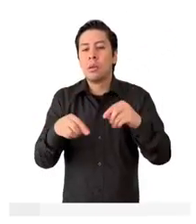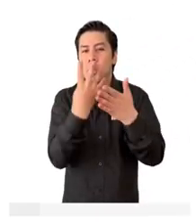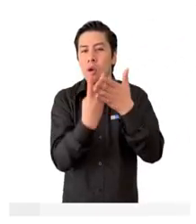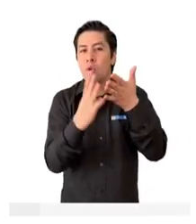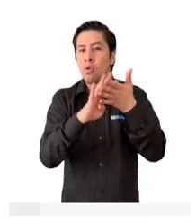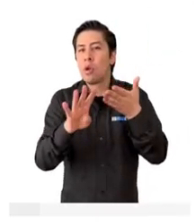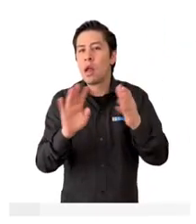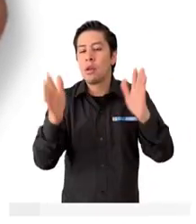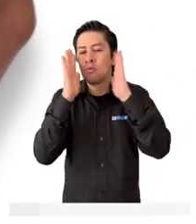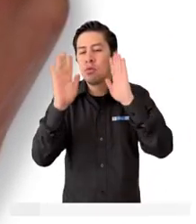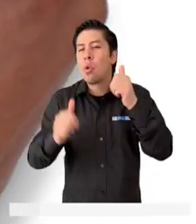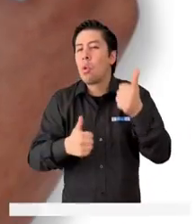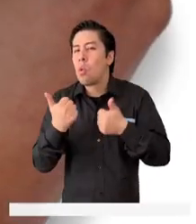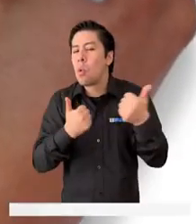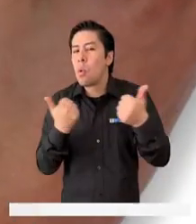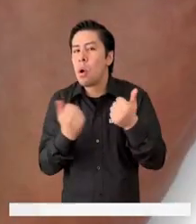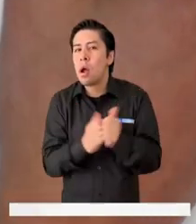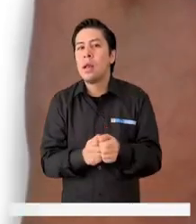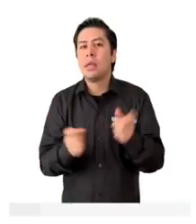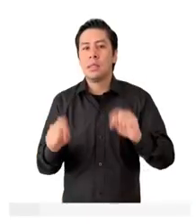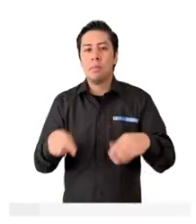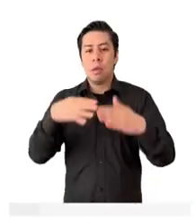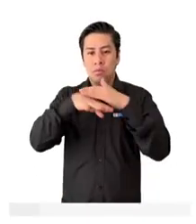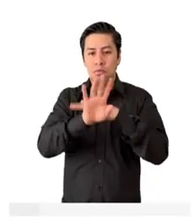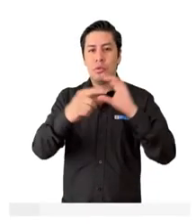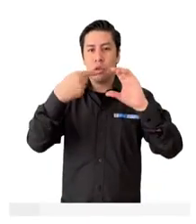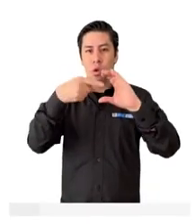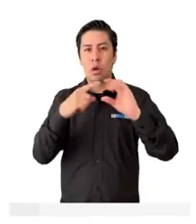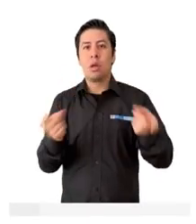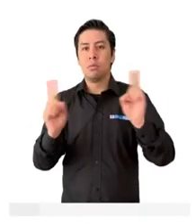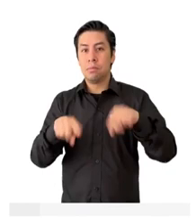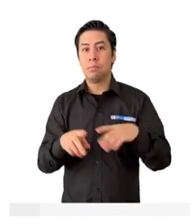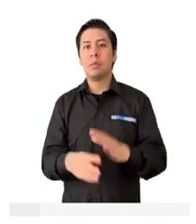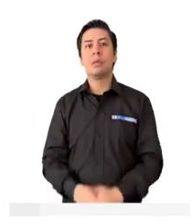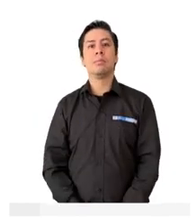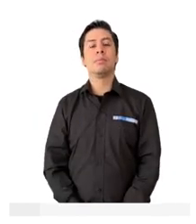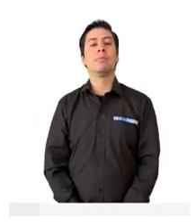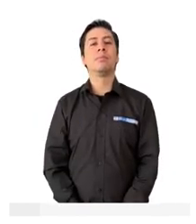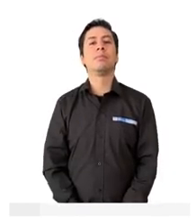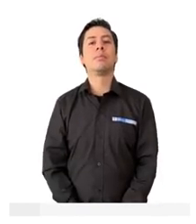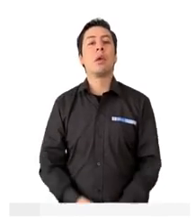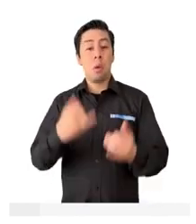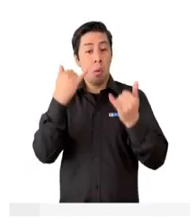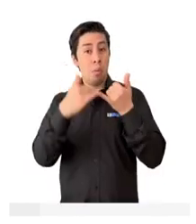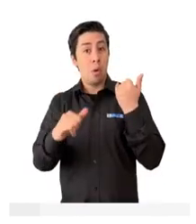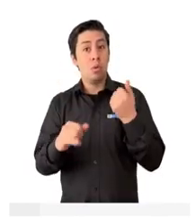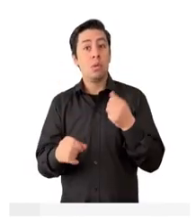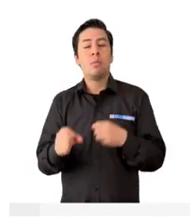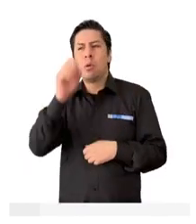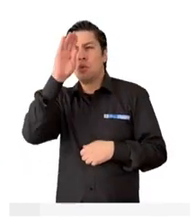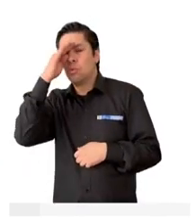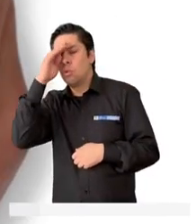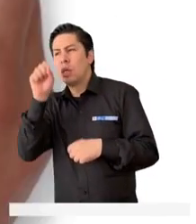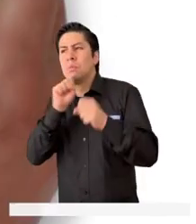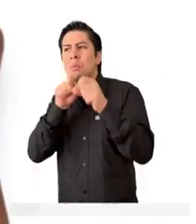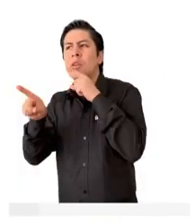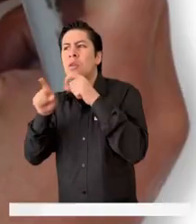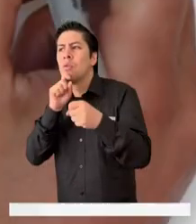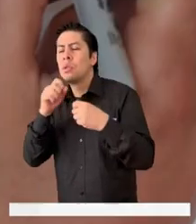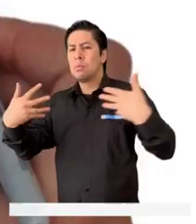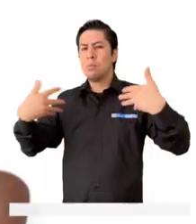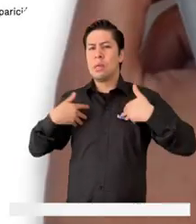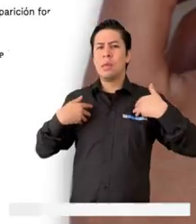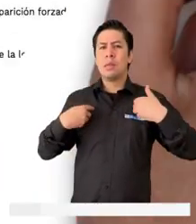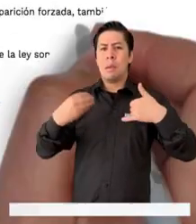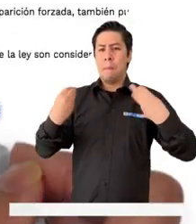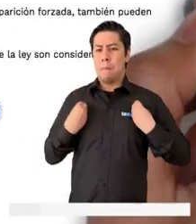regionales de atención, así como del buzón y correo electrónico. Por último, podrá consultar las preguntas frecuentes para